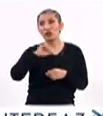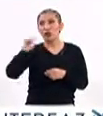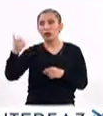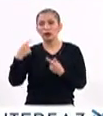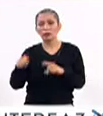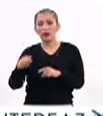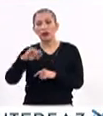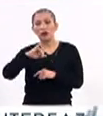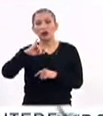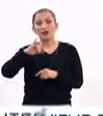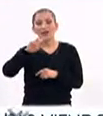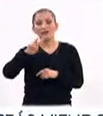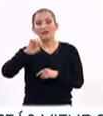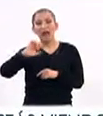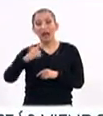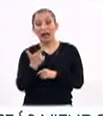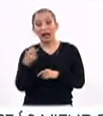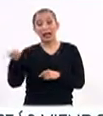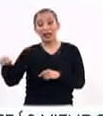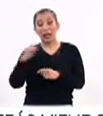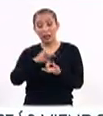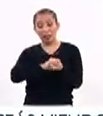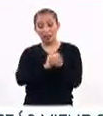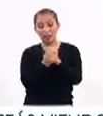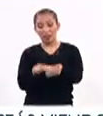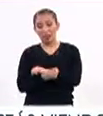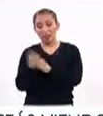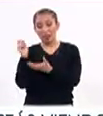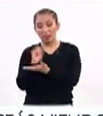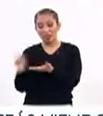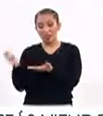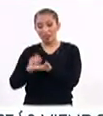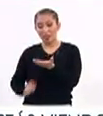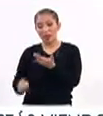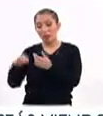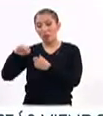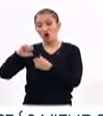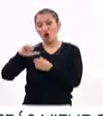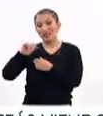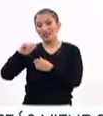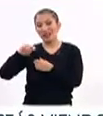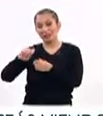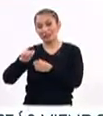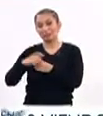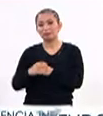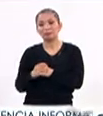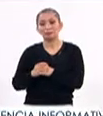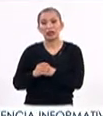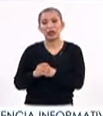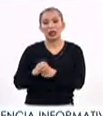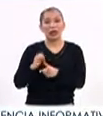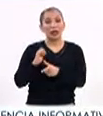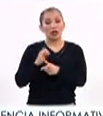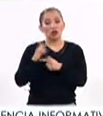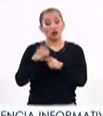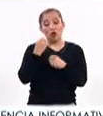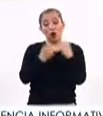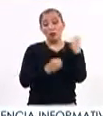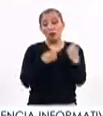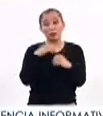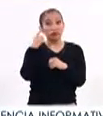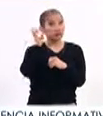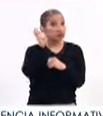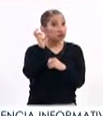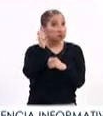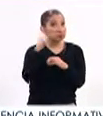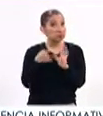concierto de Johann Christian Bach que transcribió Mozart, precisamente. Entonces, son obras que no se